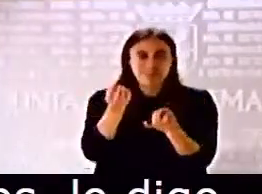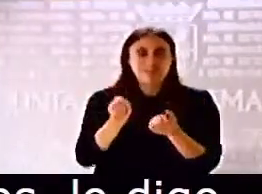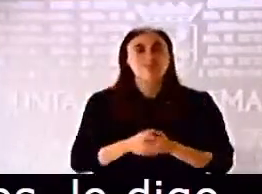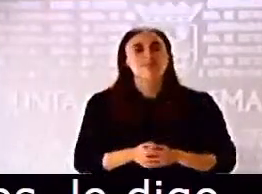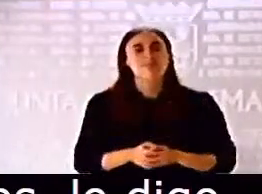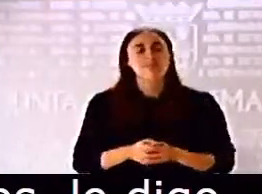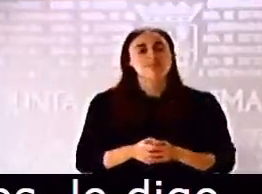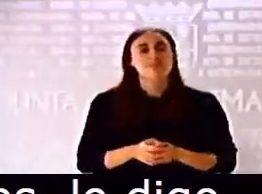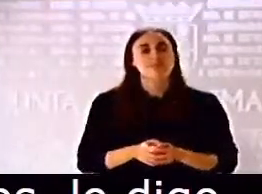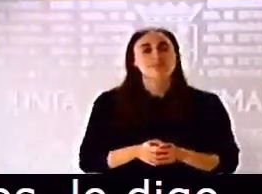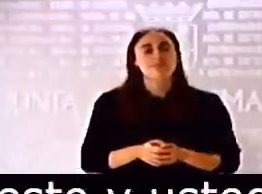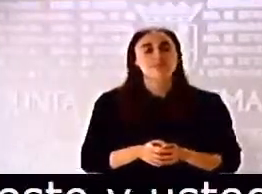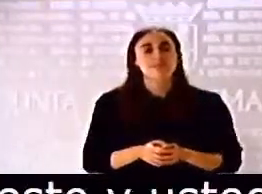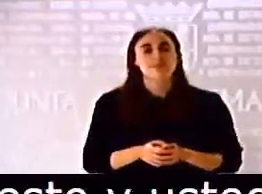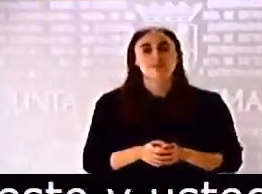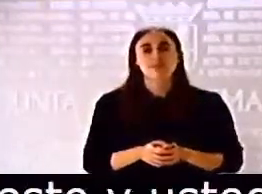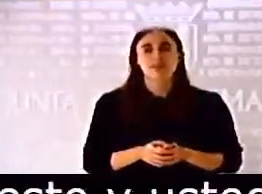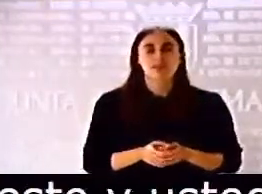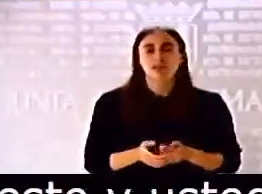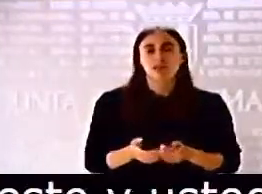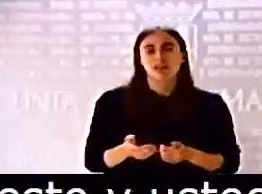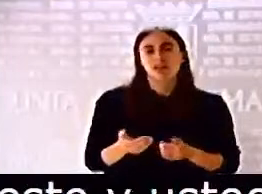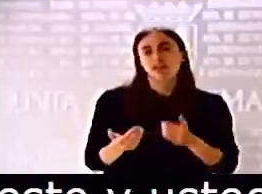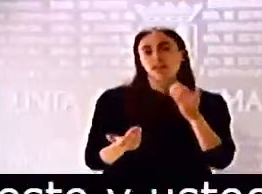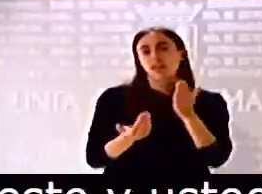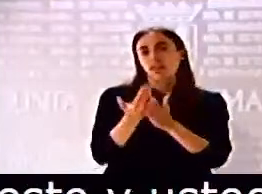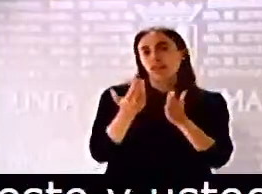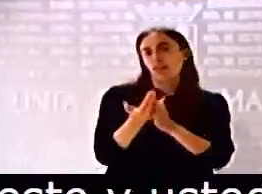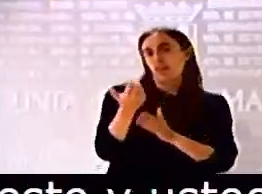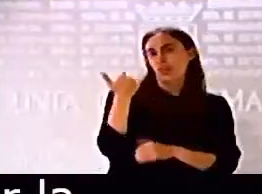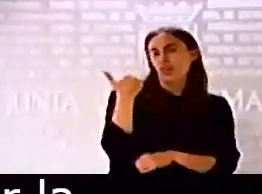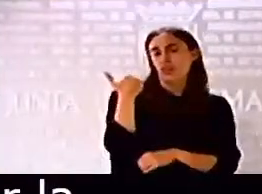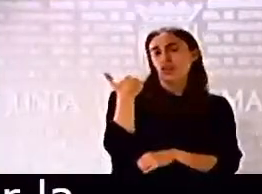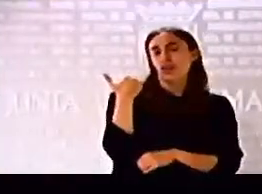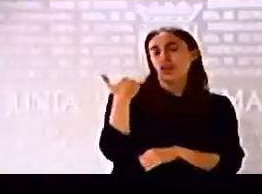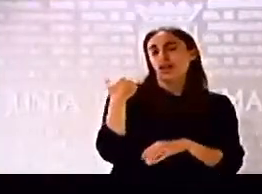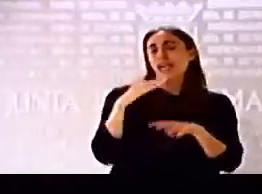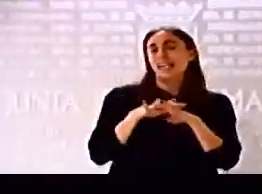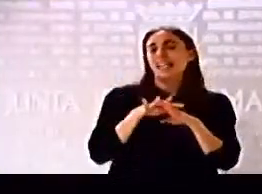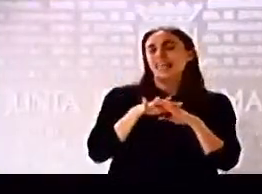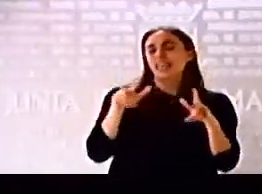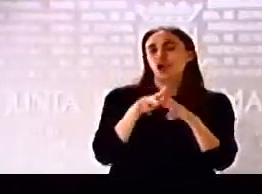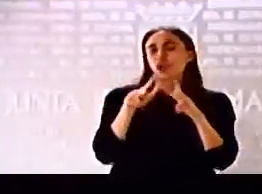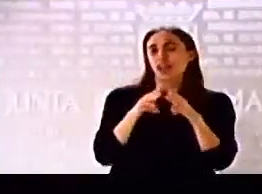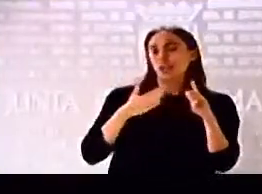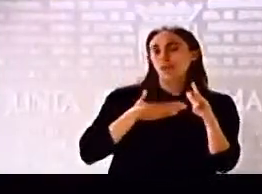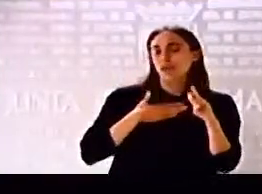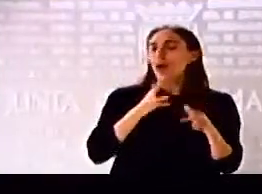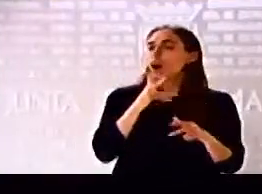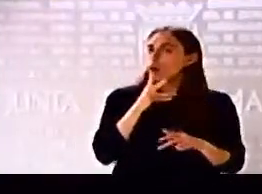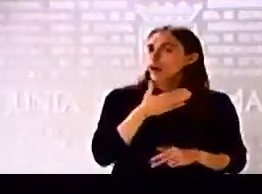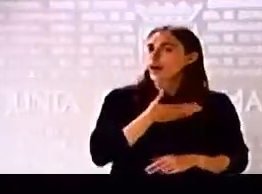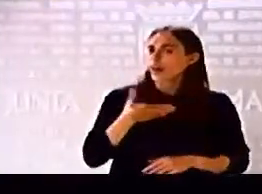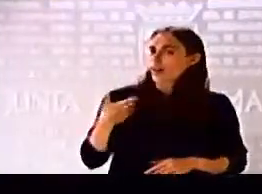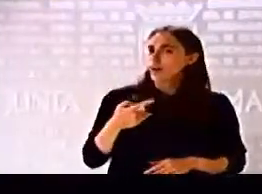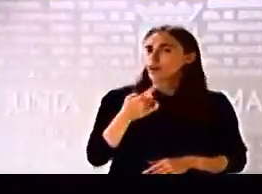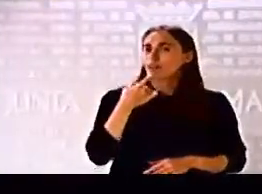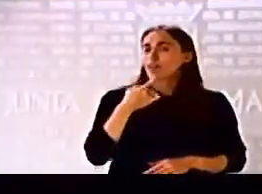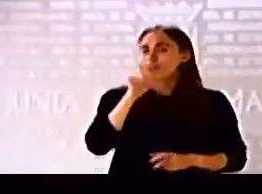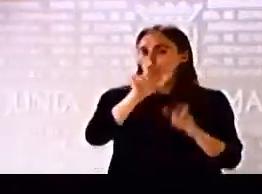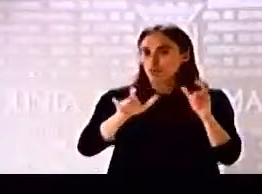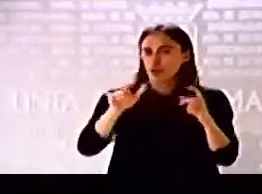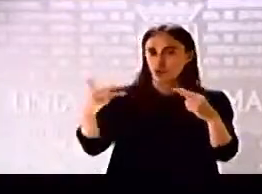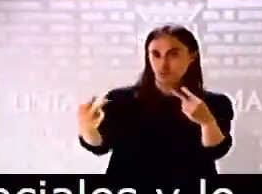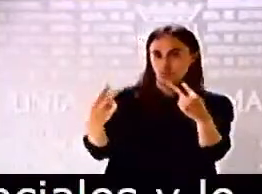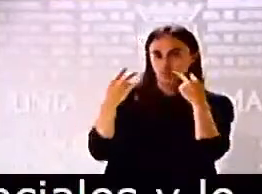Lo decía hace unos días en mis redes sociales, lo digo ahora, delante de todos aquellos que nos vean. En